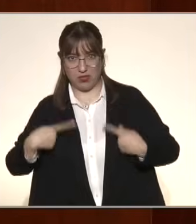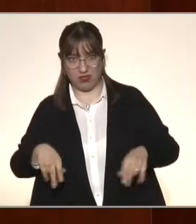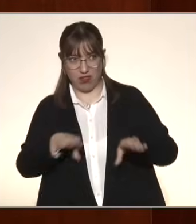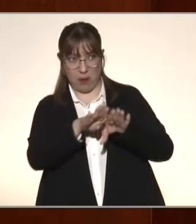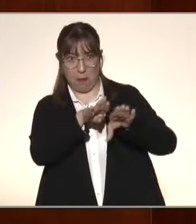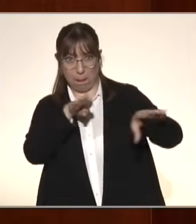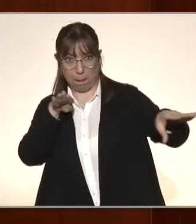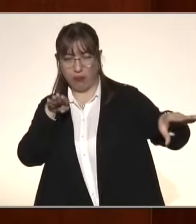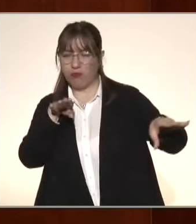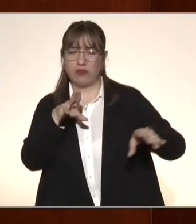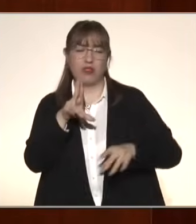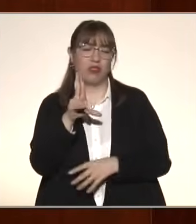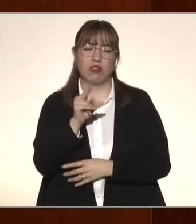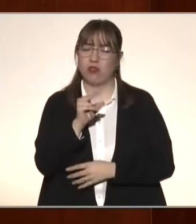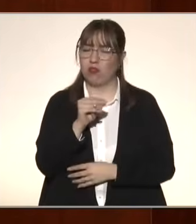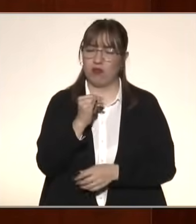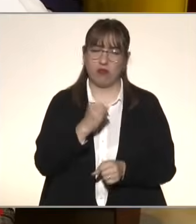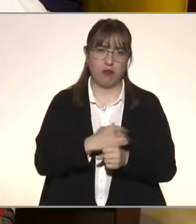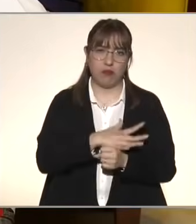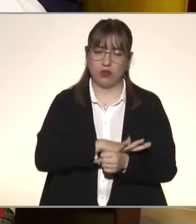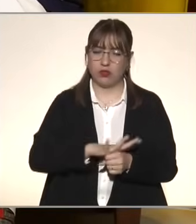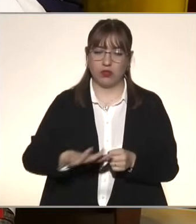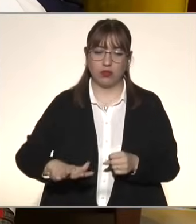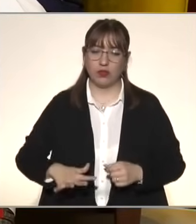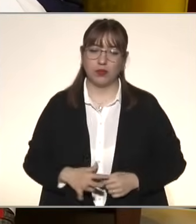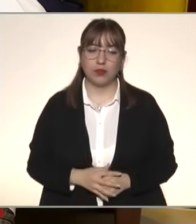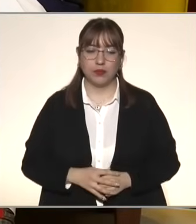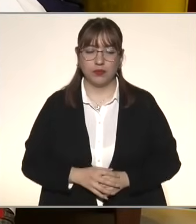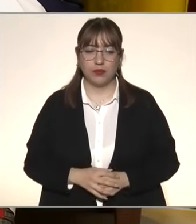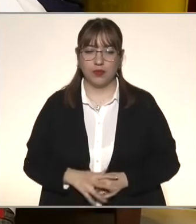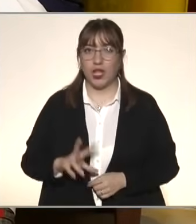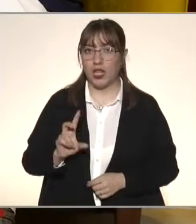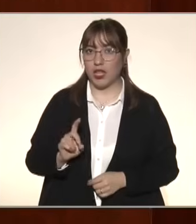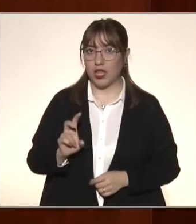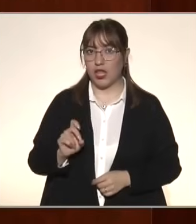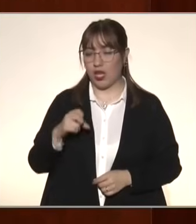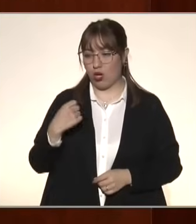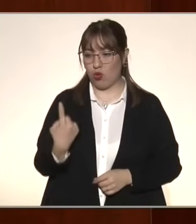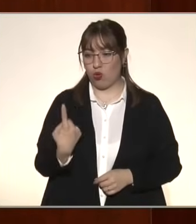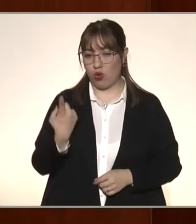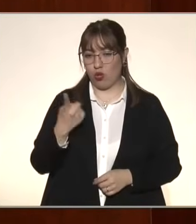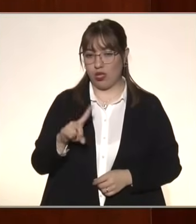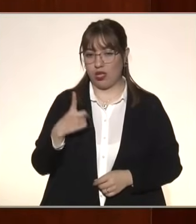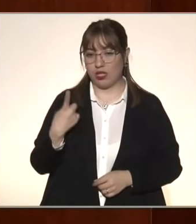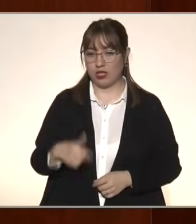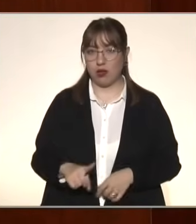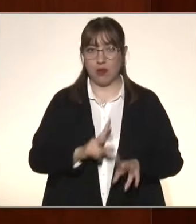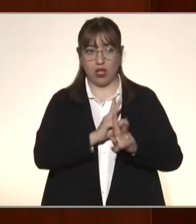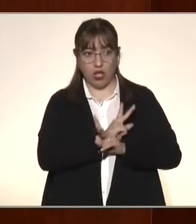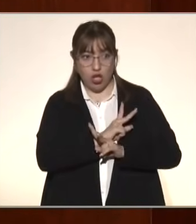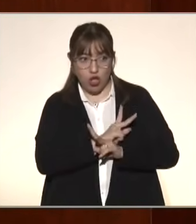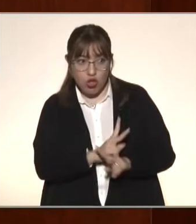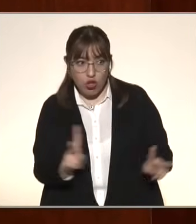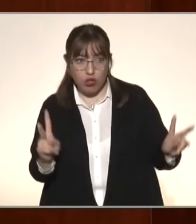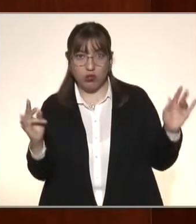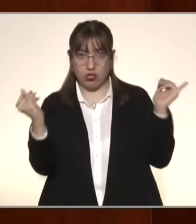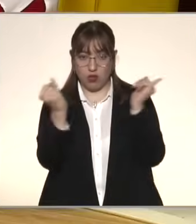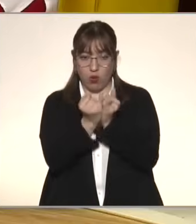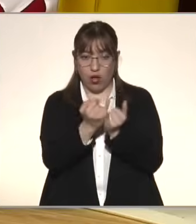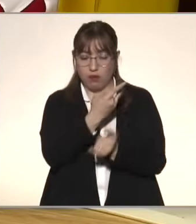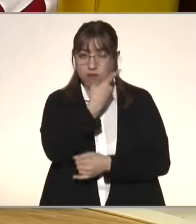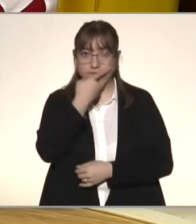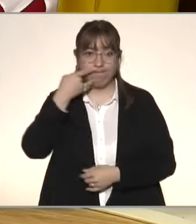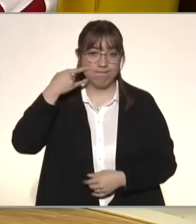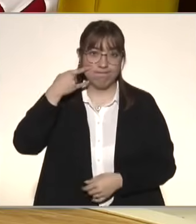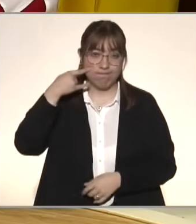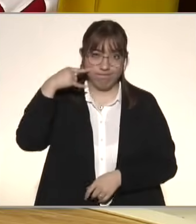casi imposible, podría yo pensar, que en un 31 de diciembre ponga a todos a ponerse chones rojos, nada más